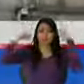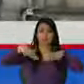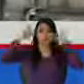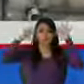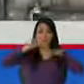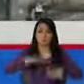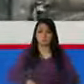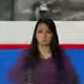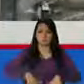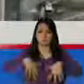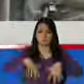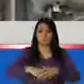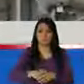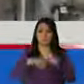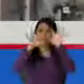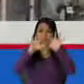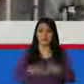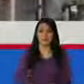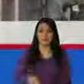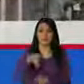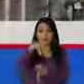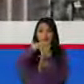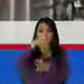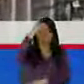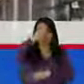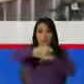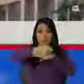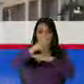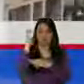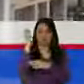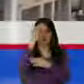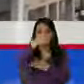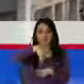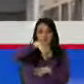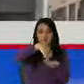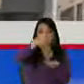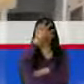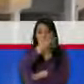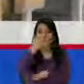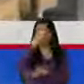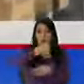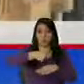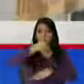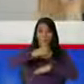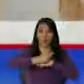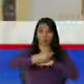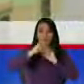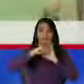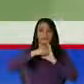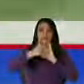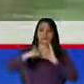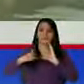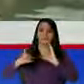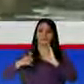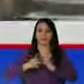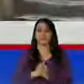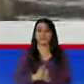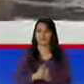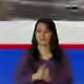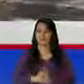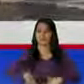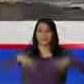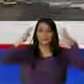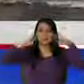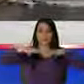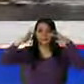invernales. La Secretaría de Riesgos elevó la declaratoria para Manabí, Esmeraldas, Guayas y Santa Elena, pues la cantidad de las